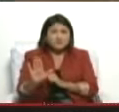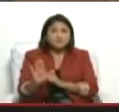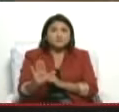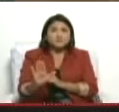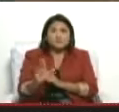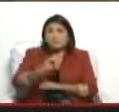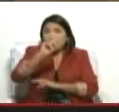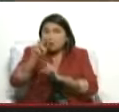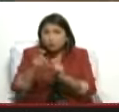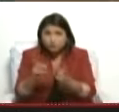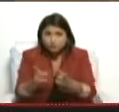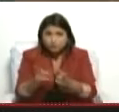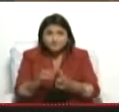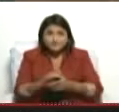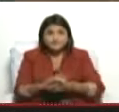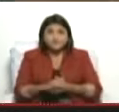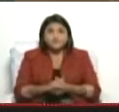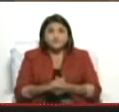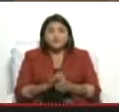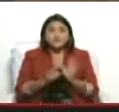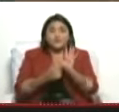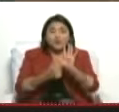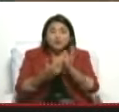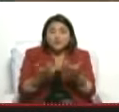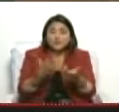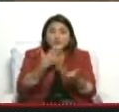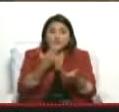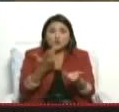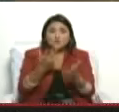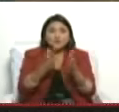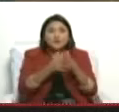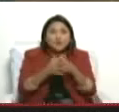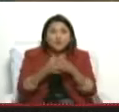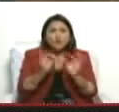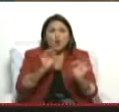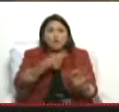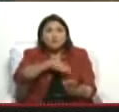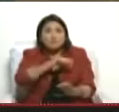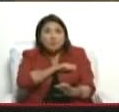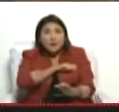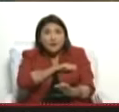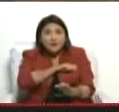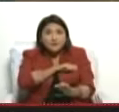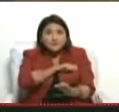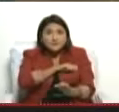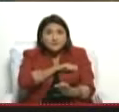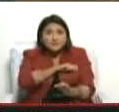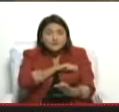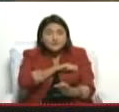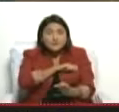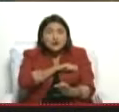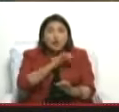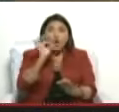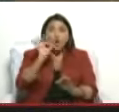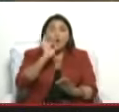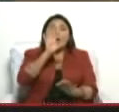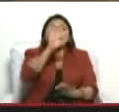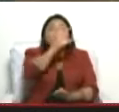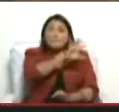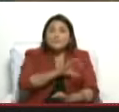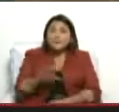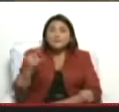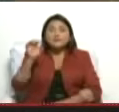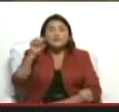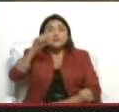yo pregunto Qué pasaría en los Estados Unidos de América en España en los países de la Unión Europea